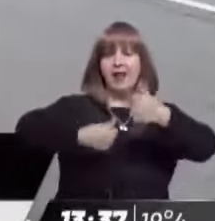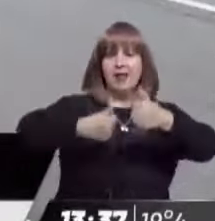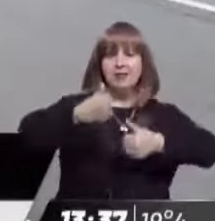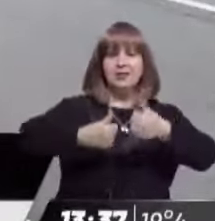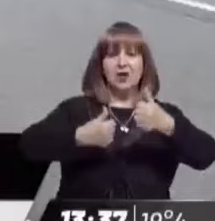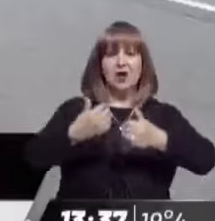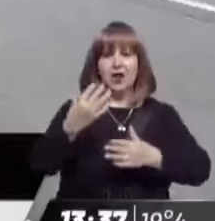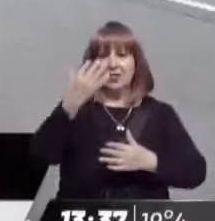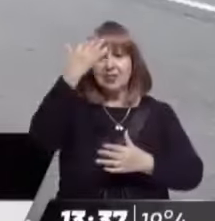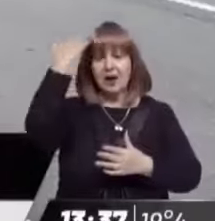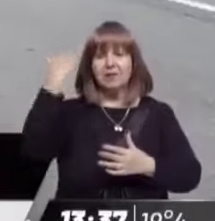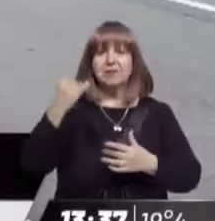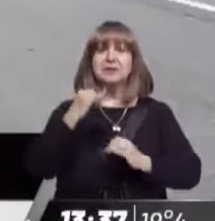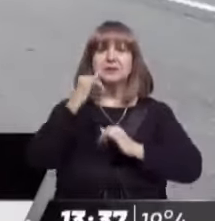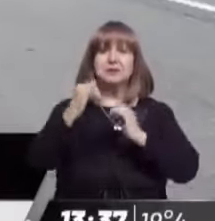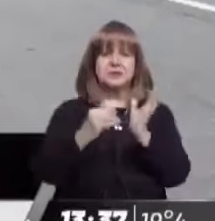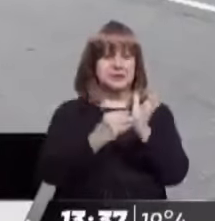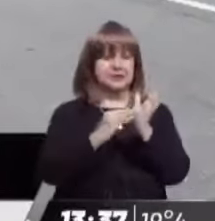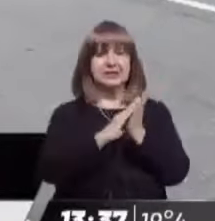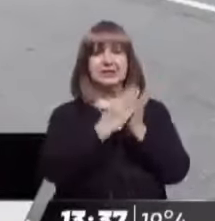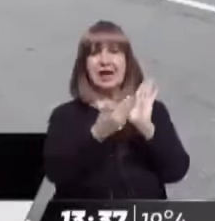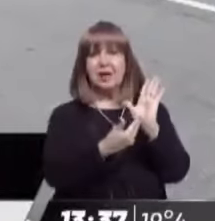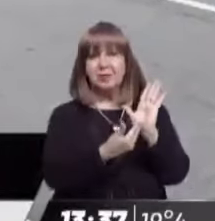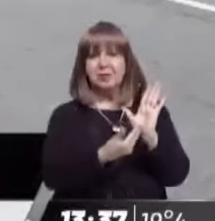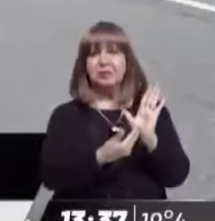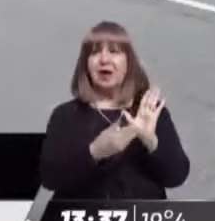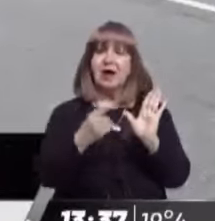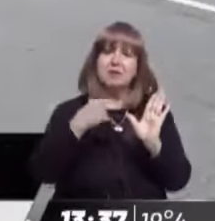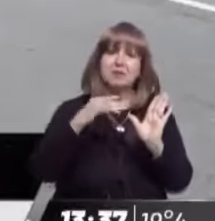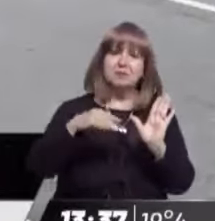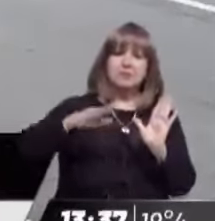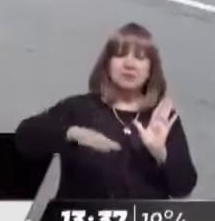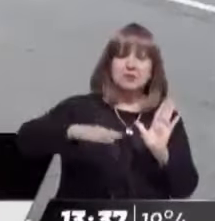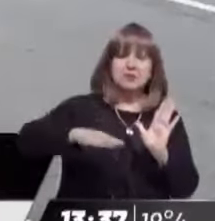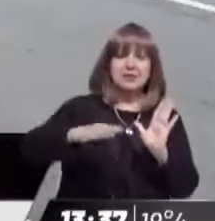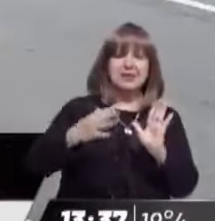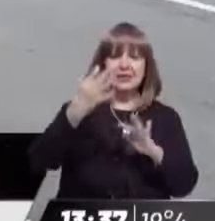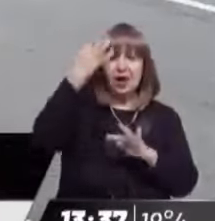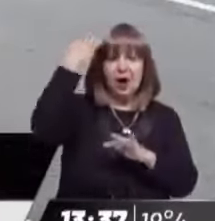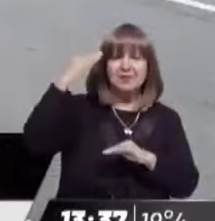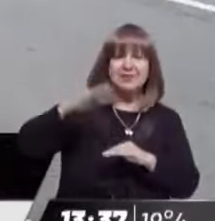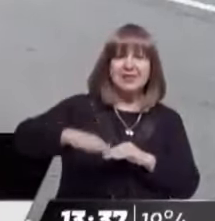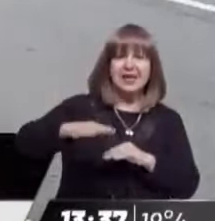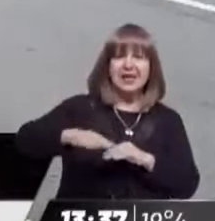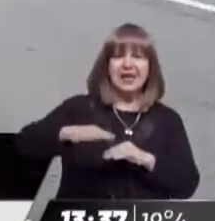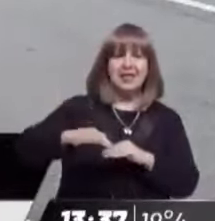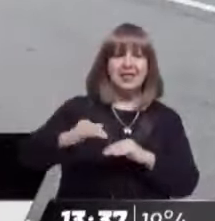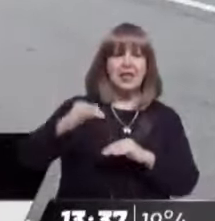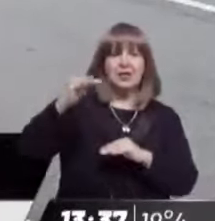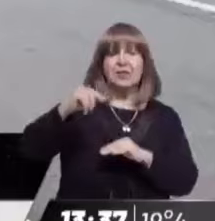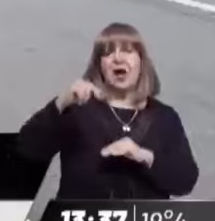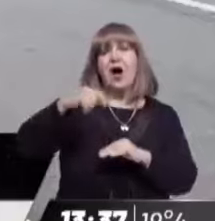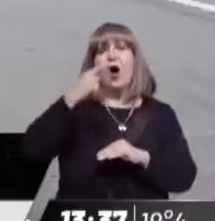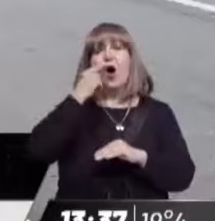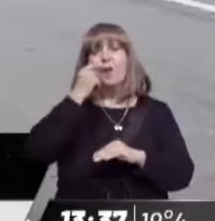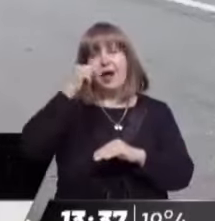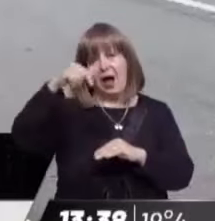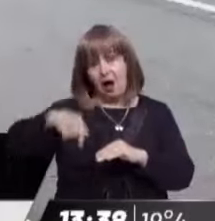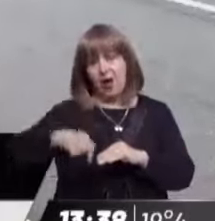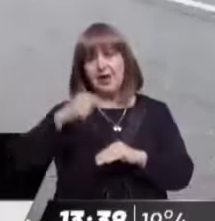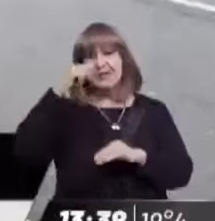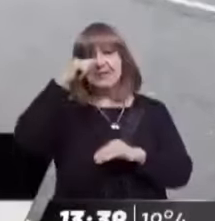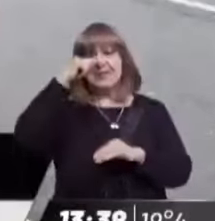de Trump, le podés comprar este librito donde aparece un pequeño Donald Trump, un señor que ahora tiene 78 años,